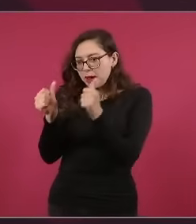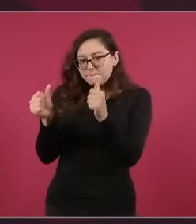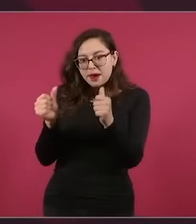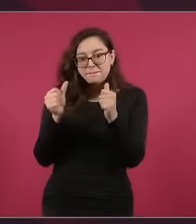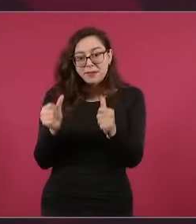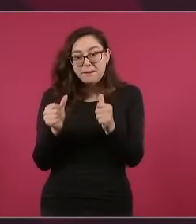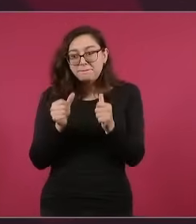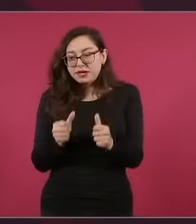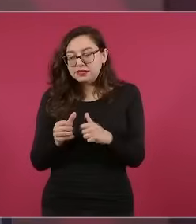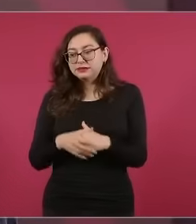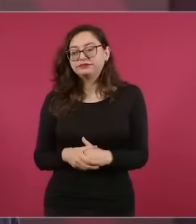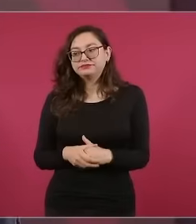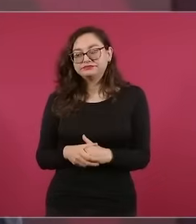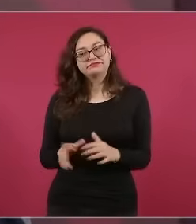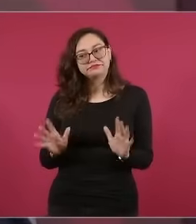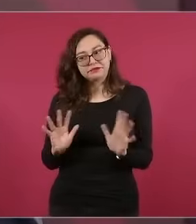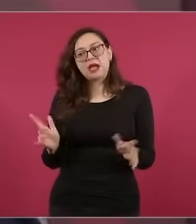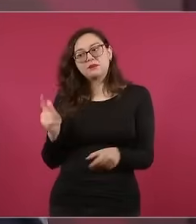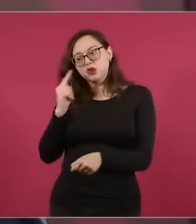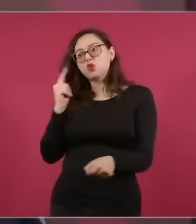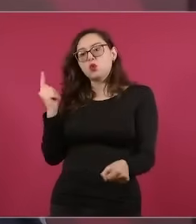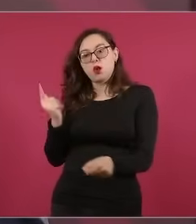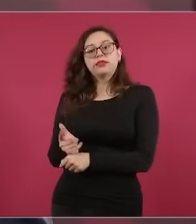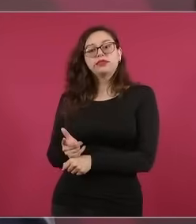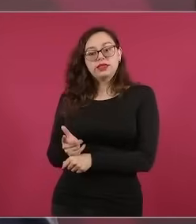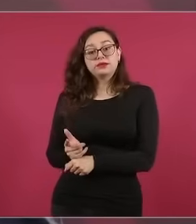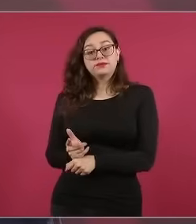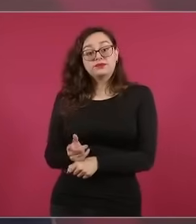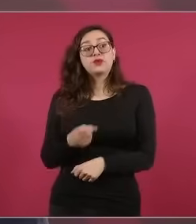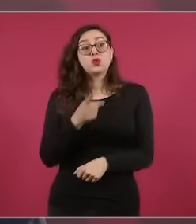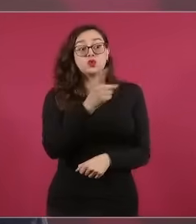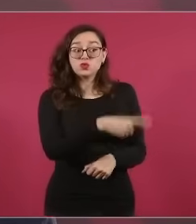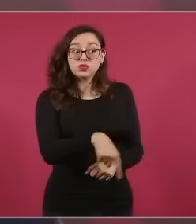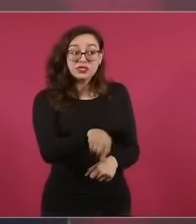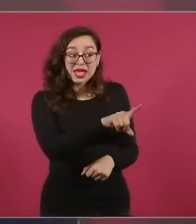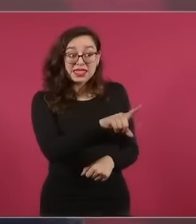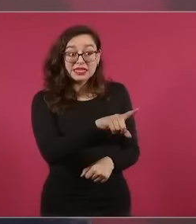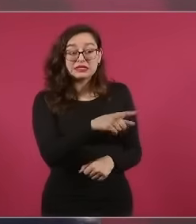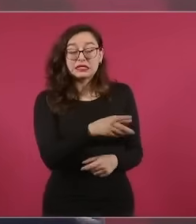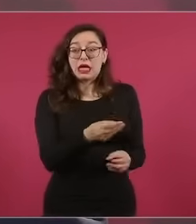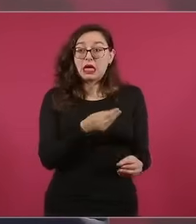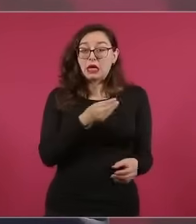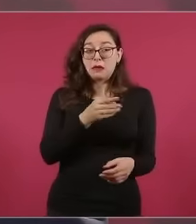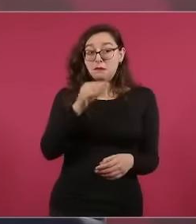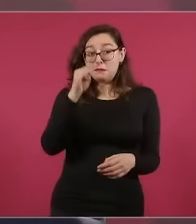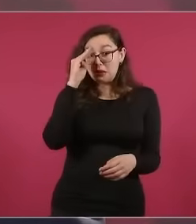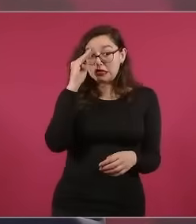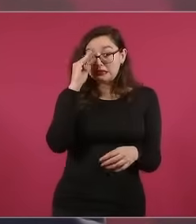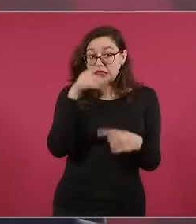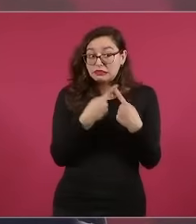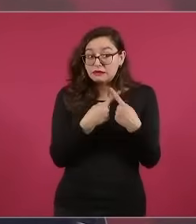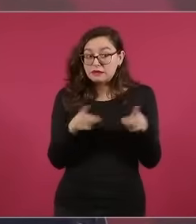No vayan a cometer el error de darles dinero,